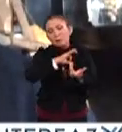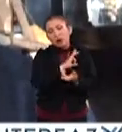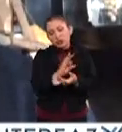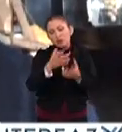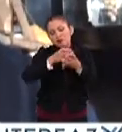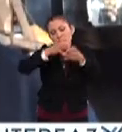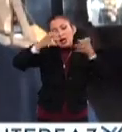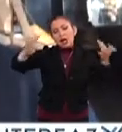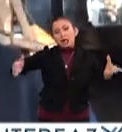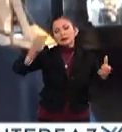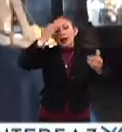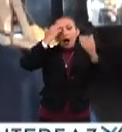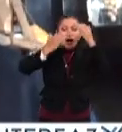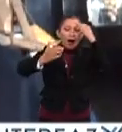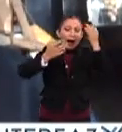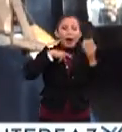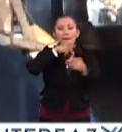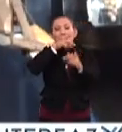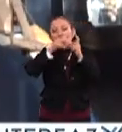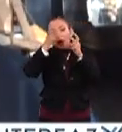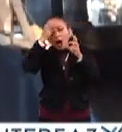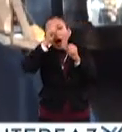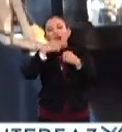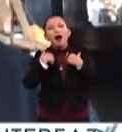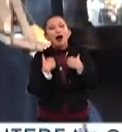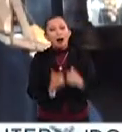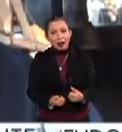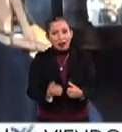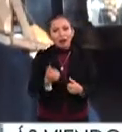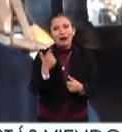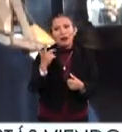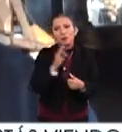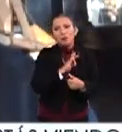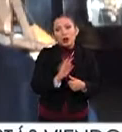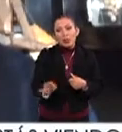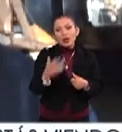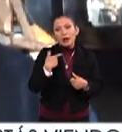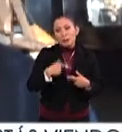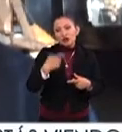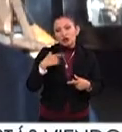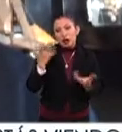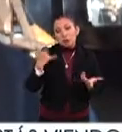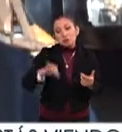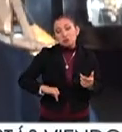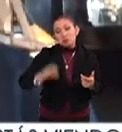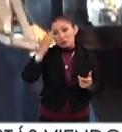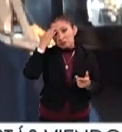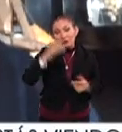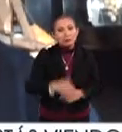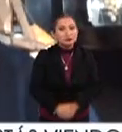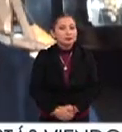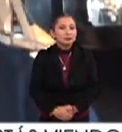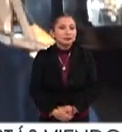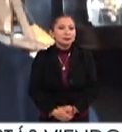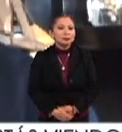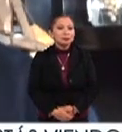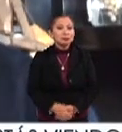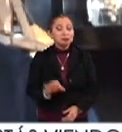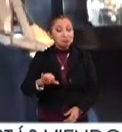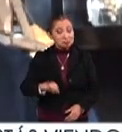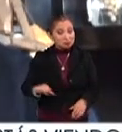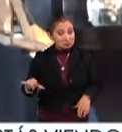podamos ampliar conceptos que quizá pudiera el usuario tener interés en conocer. Claro. Pues